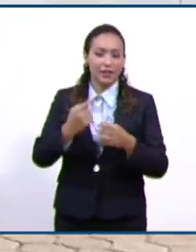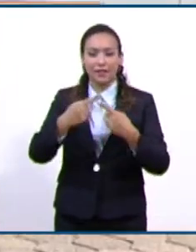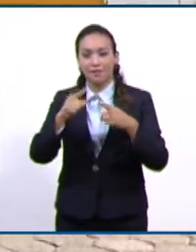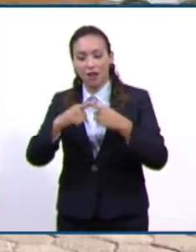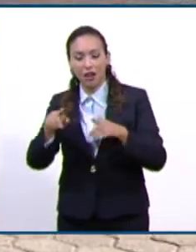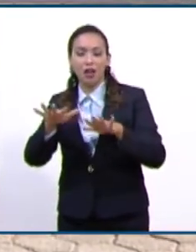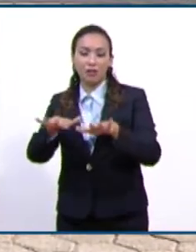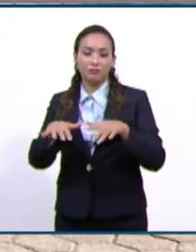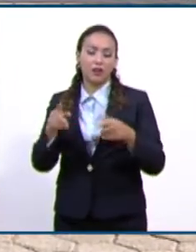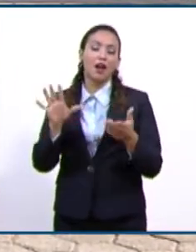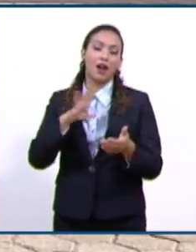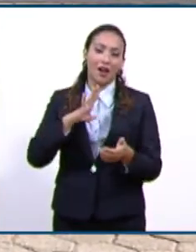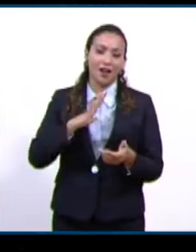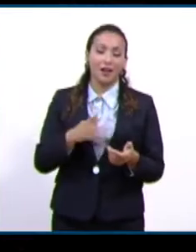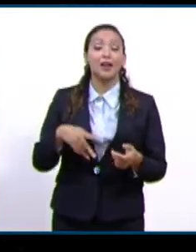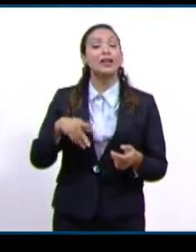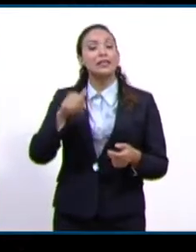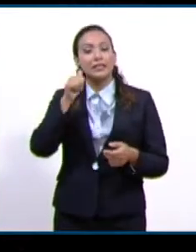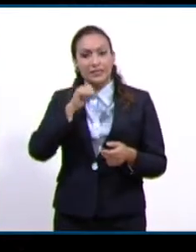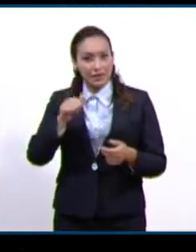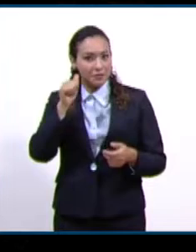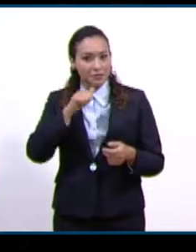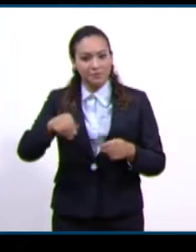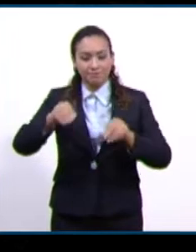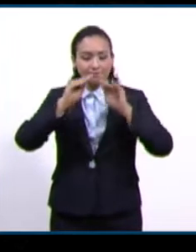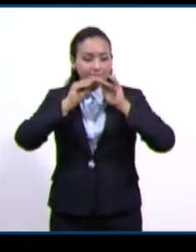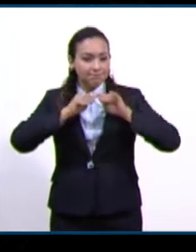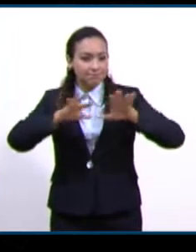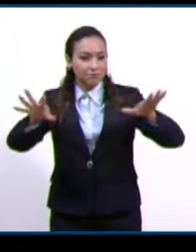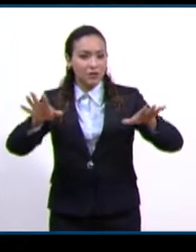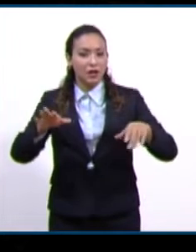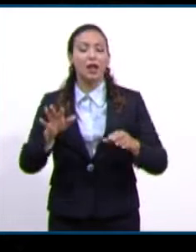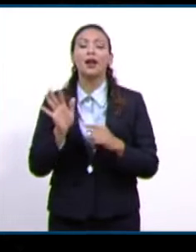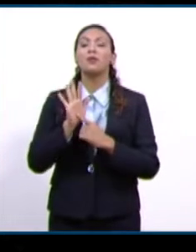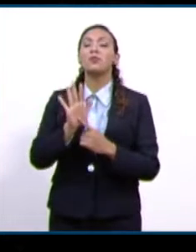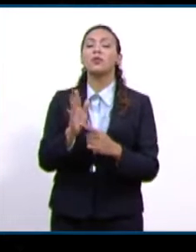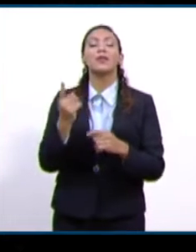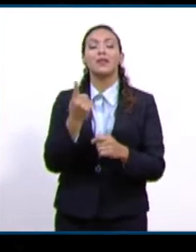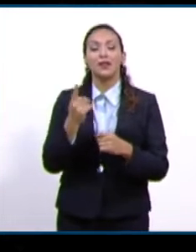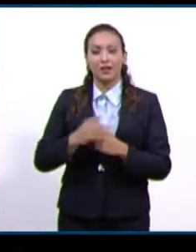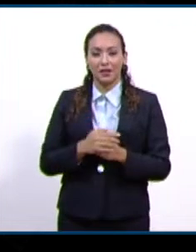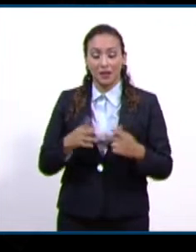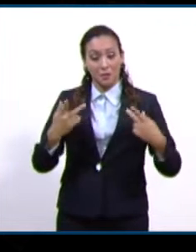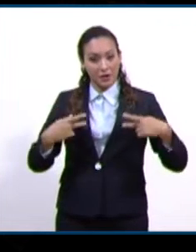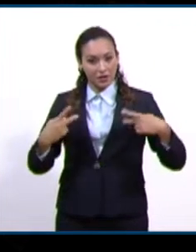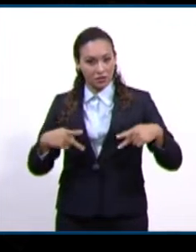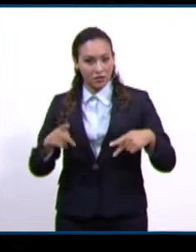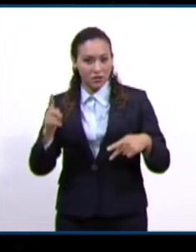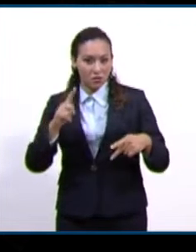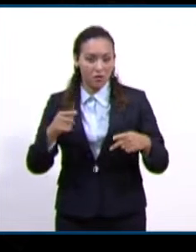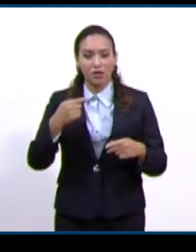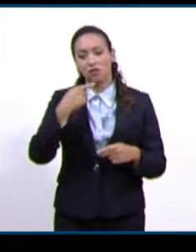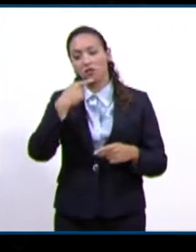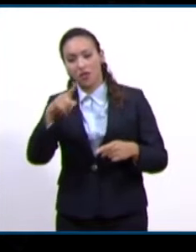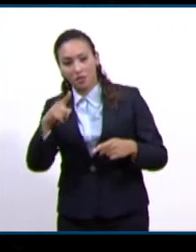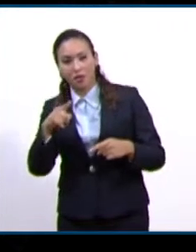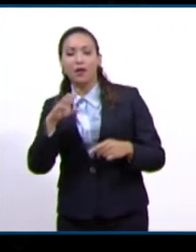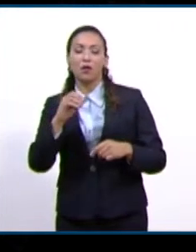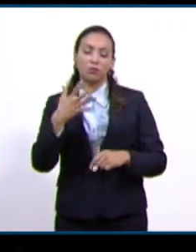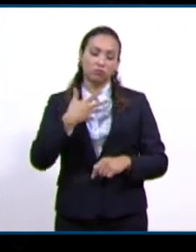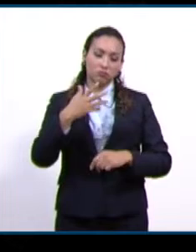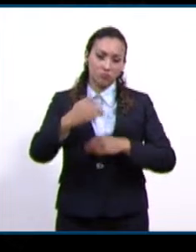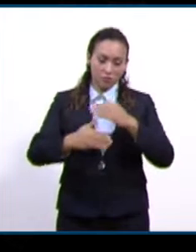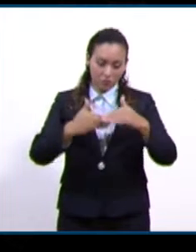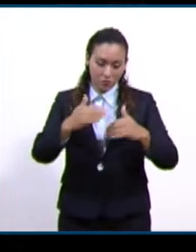las partes involucradas, en las que se define la situación jurídica de las personas sujetas a un proceso. El